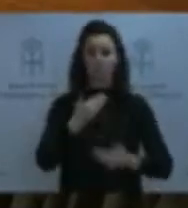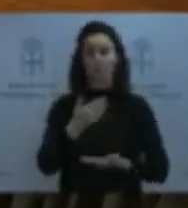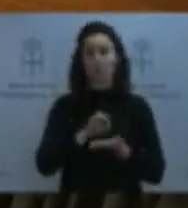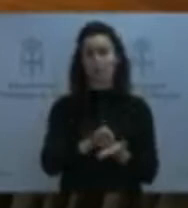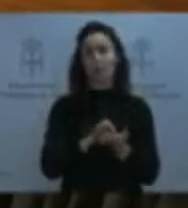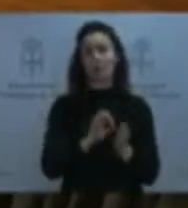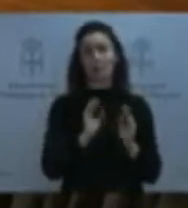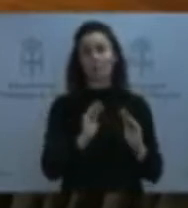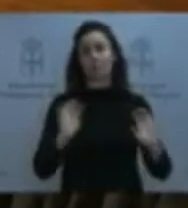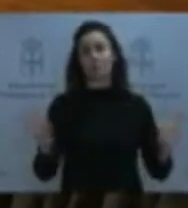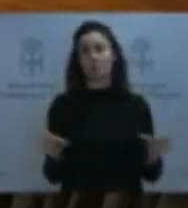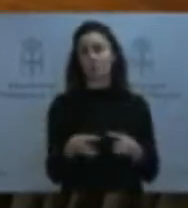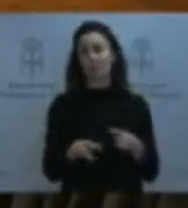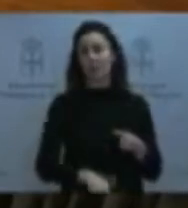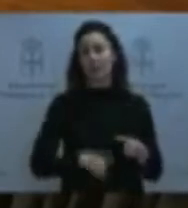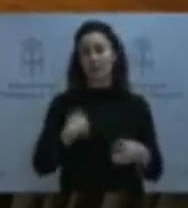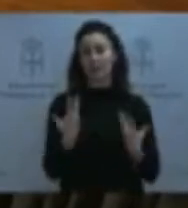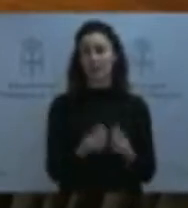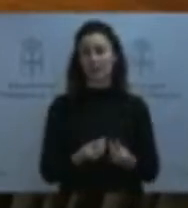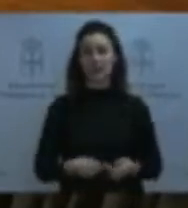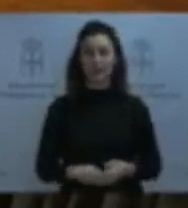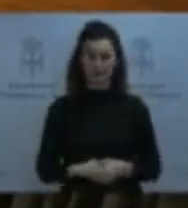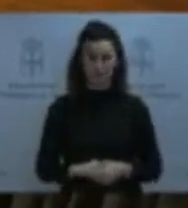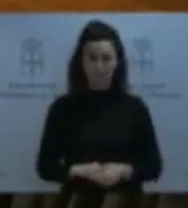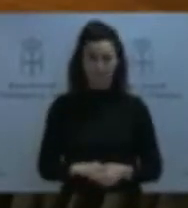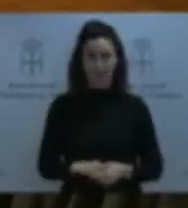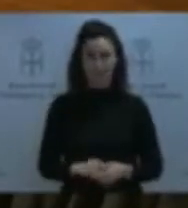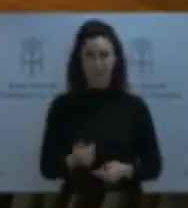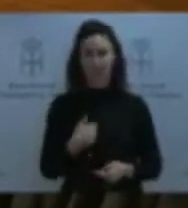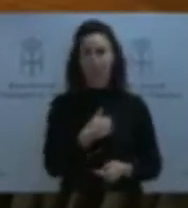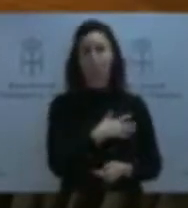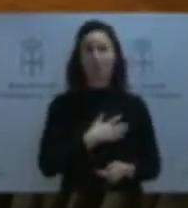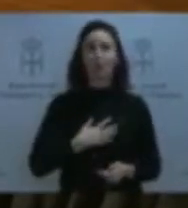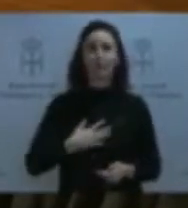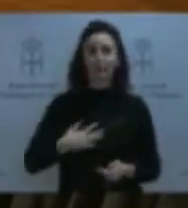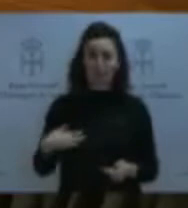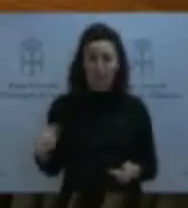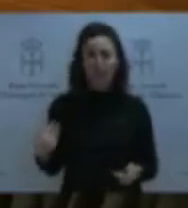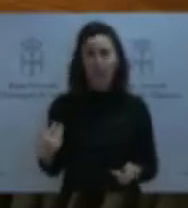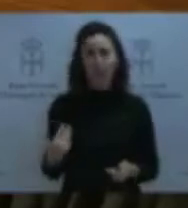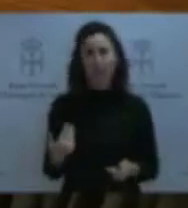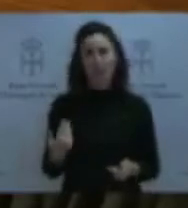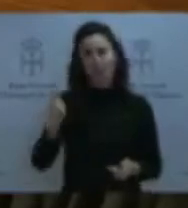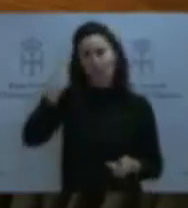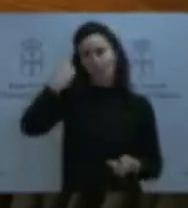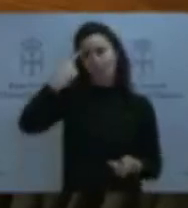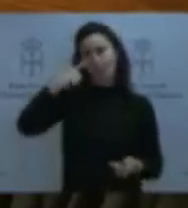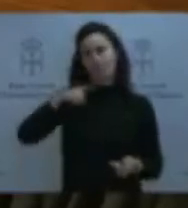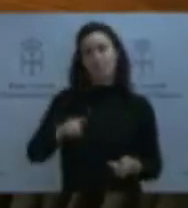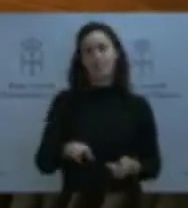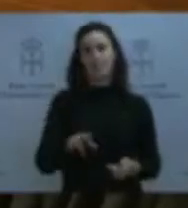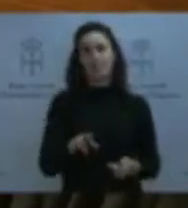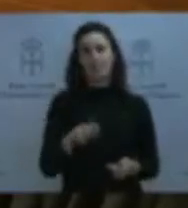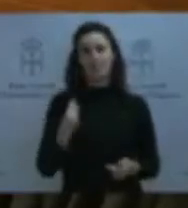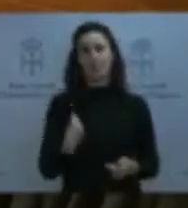Entonces, lo que queríamos saber son las medidas que ya están llevando a cabo, porque creemos que